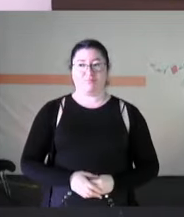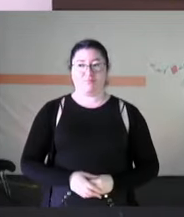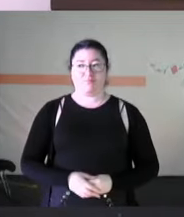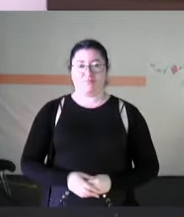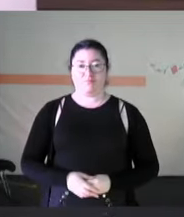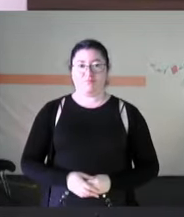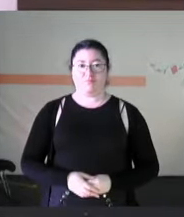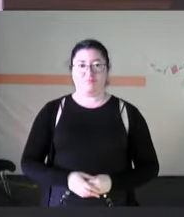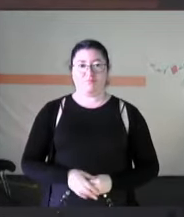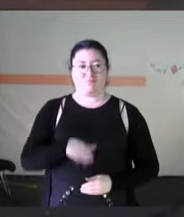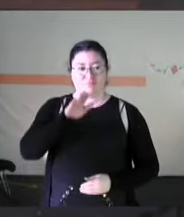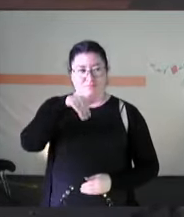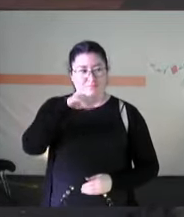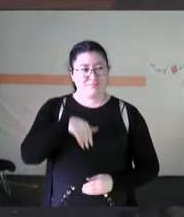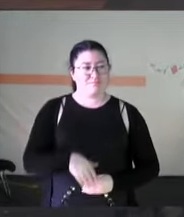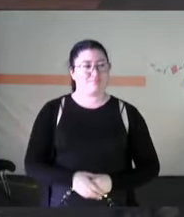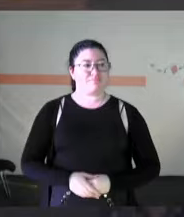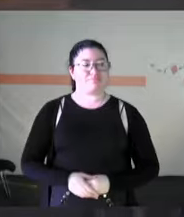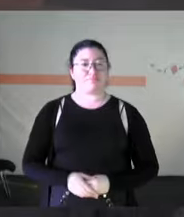A ver, ven.